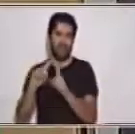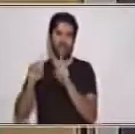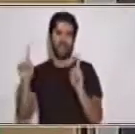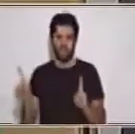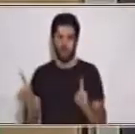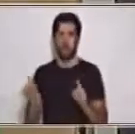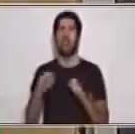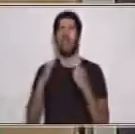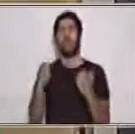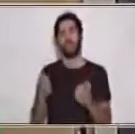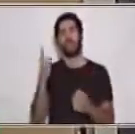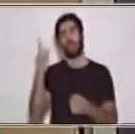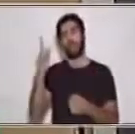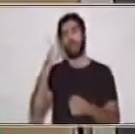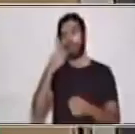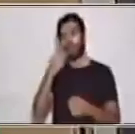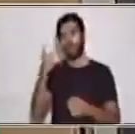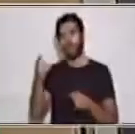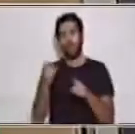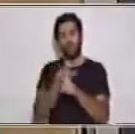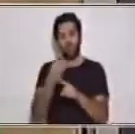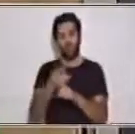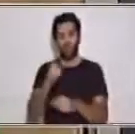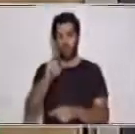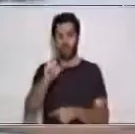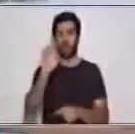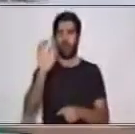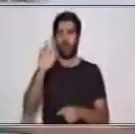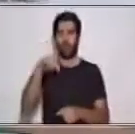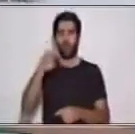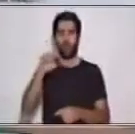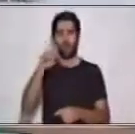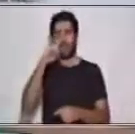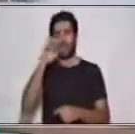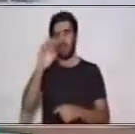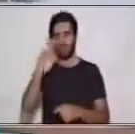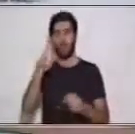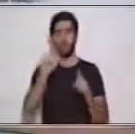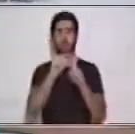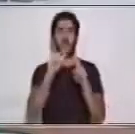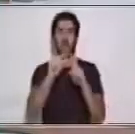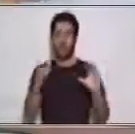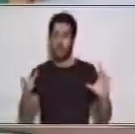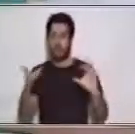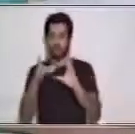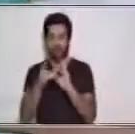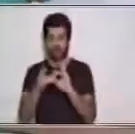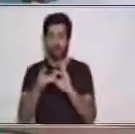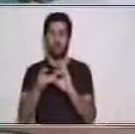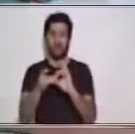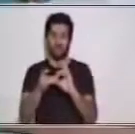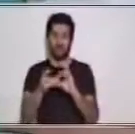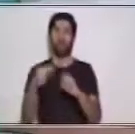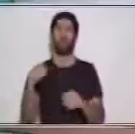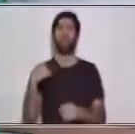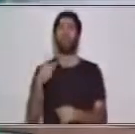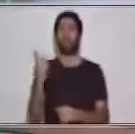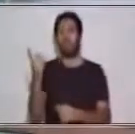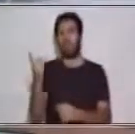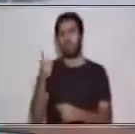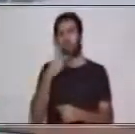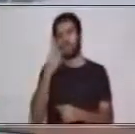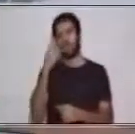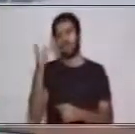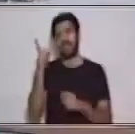se utilizan los conectores de párrafos. Algo muy importante es la diferencia que debemos hacer entre un